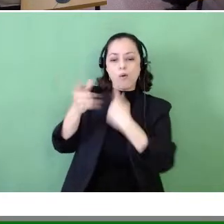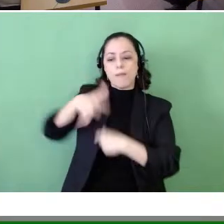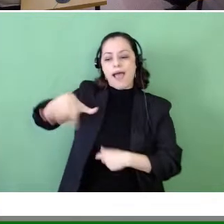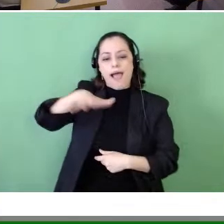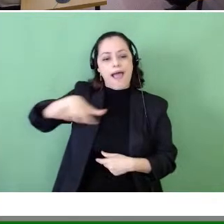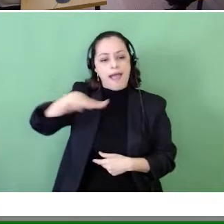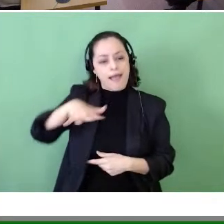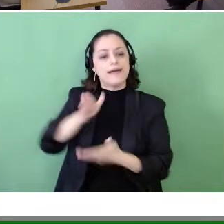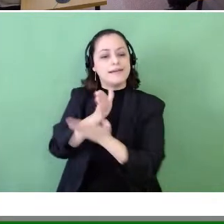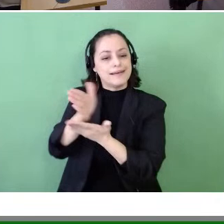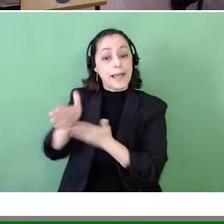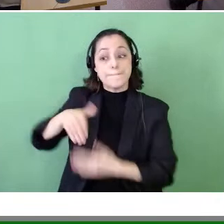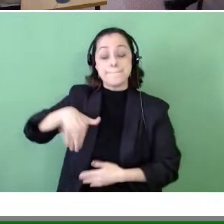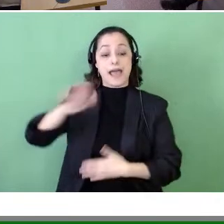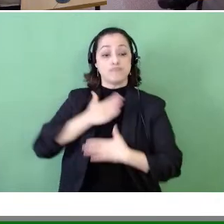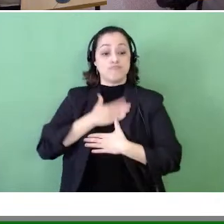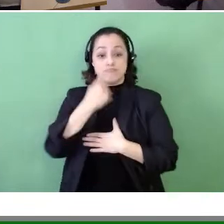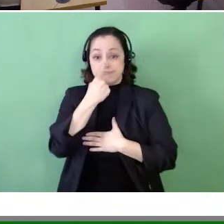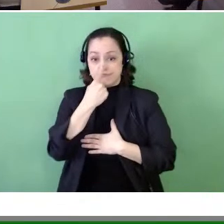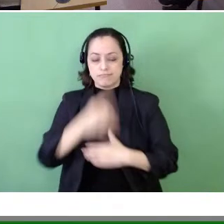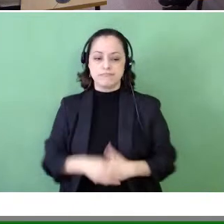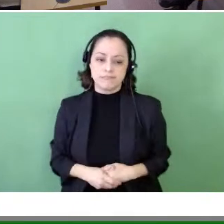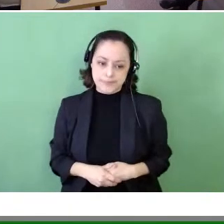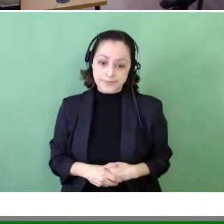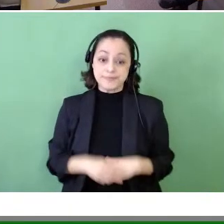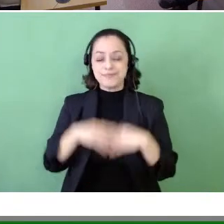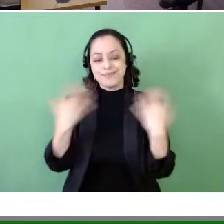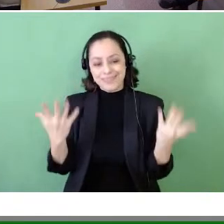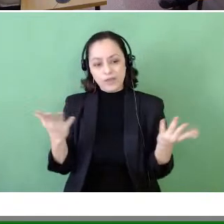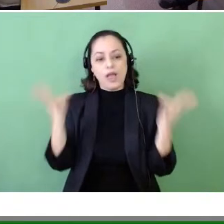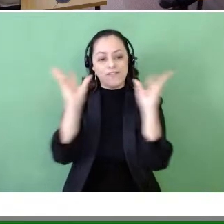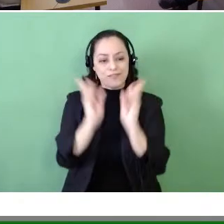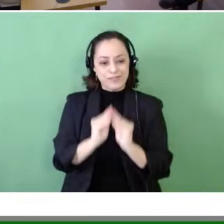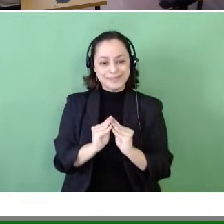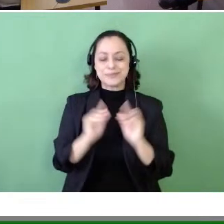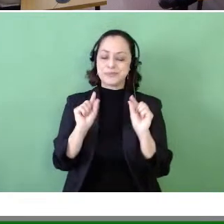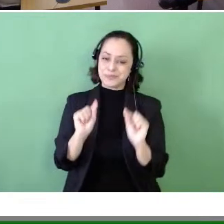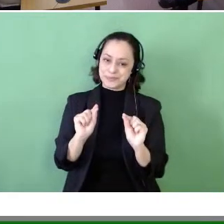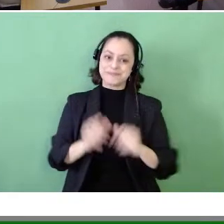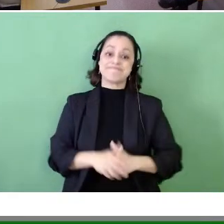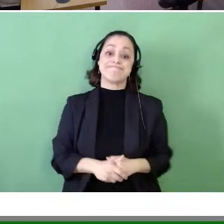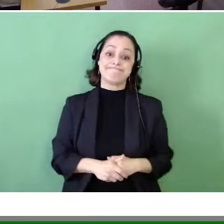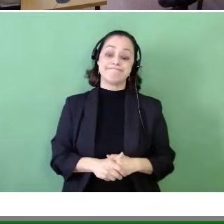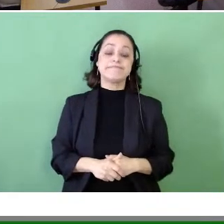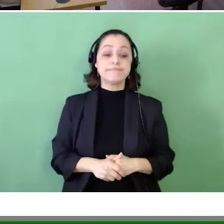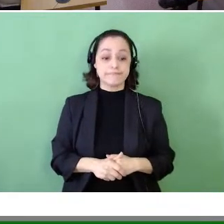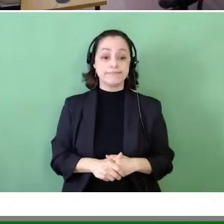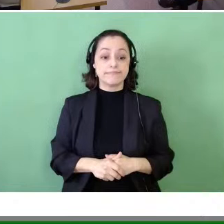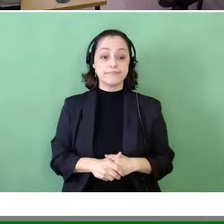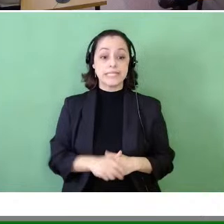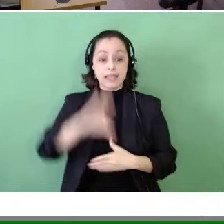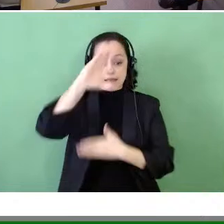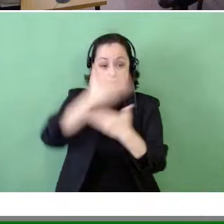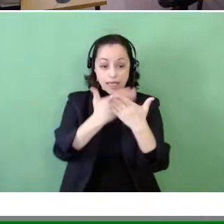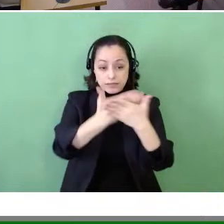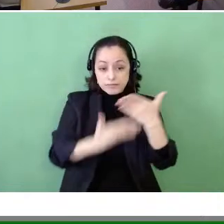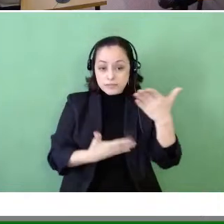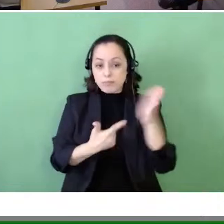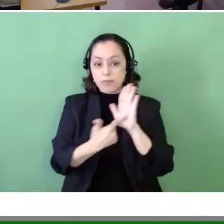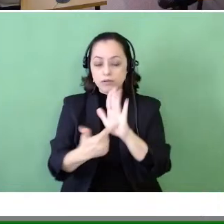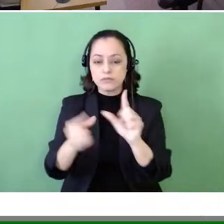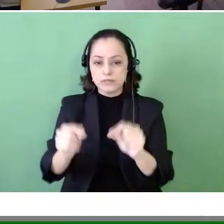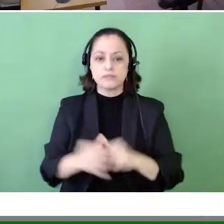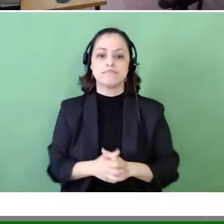poco más. Al final, entonces, concluimos que el mercado está en una